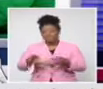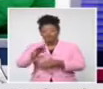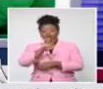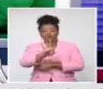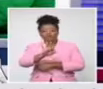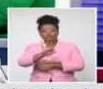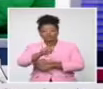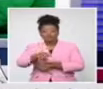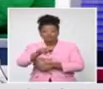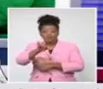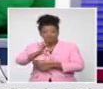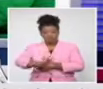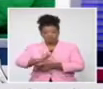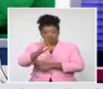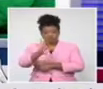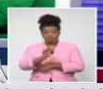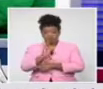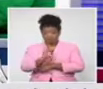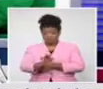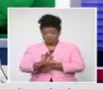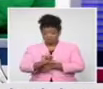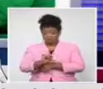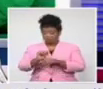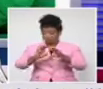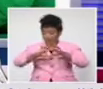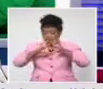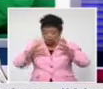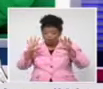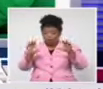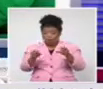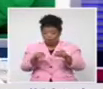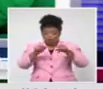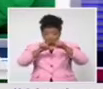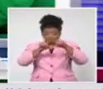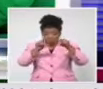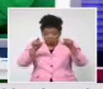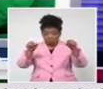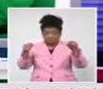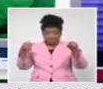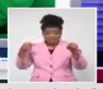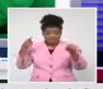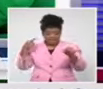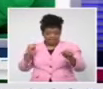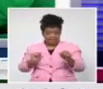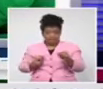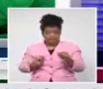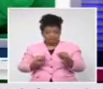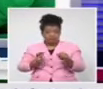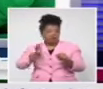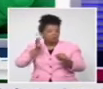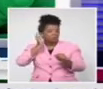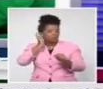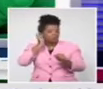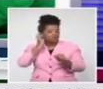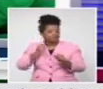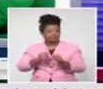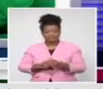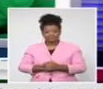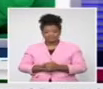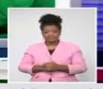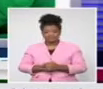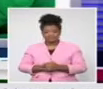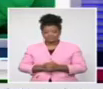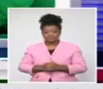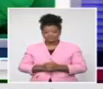48,9% de todos los casos diagnosticados en Cuba en el día de ayer del sexo femenino. De todas formas, en